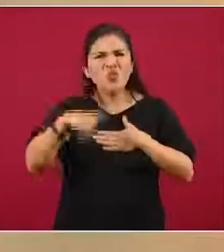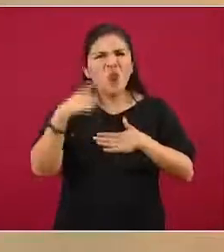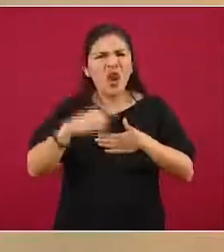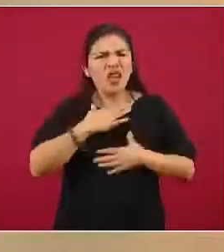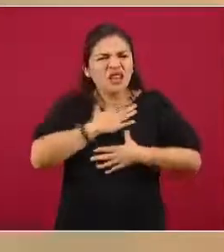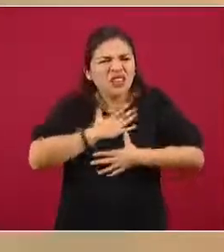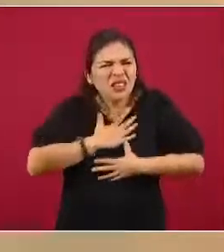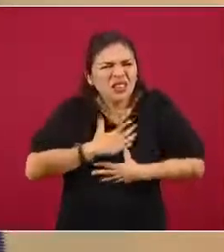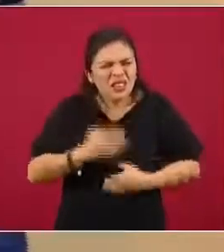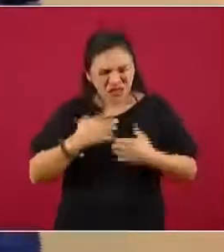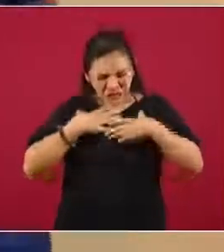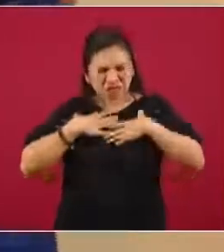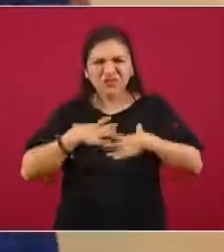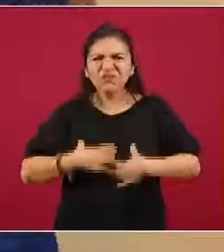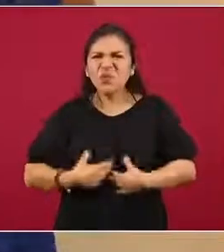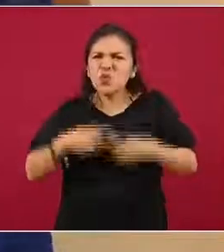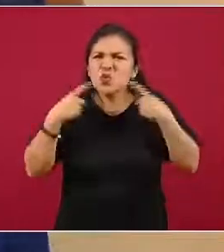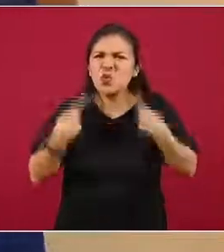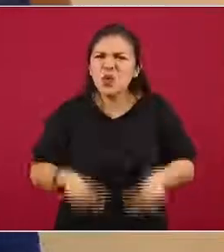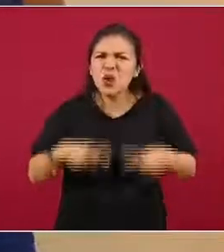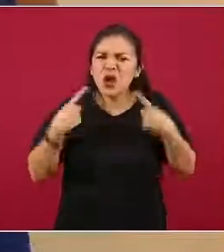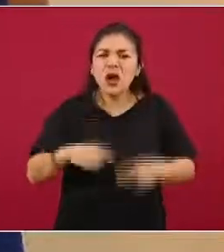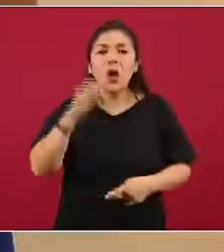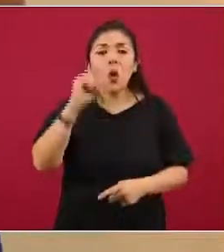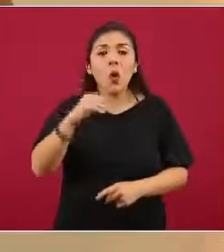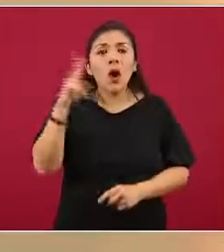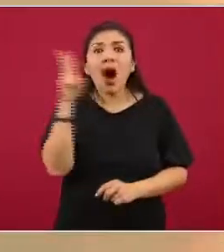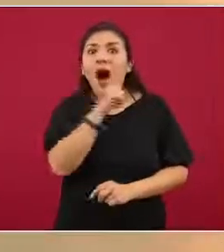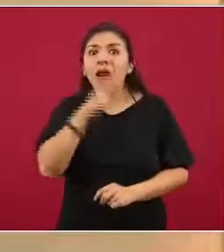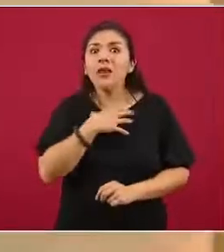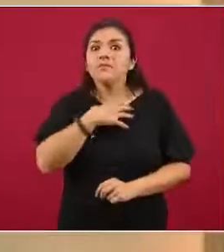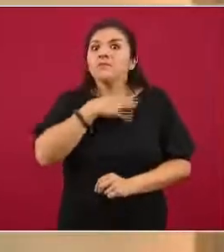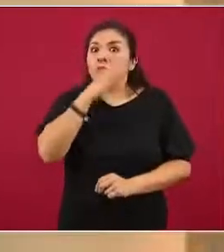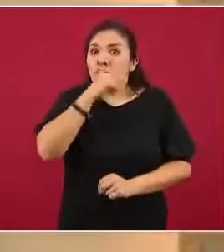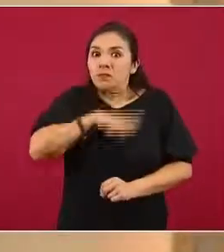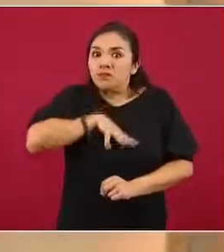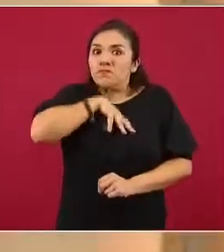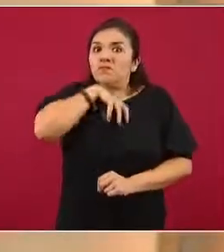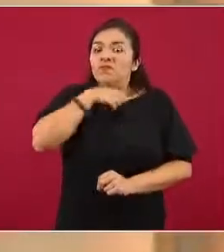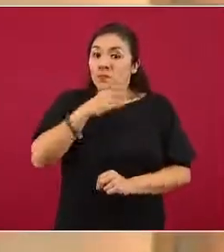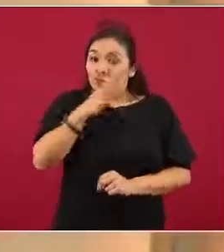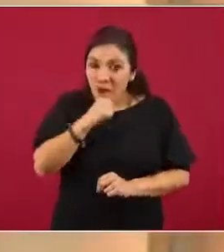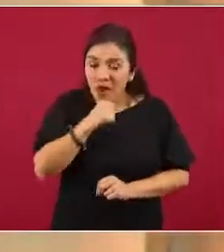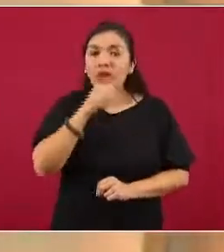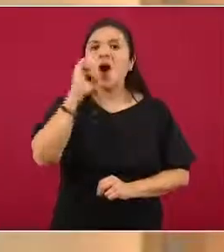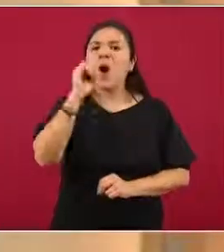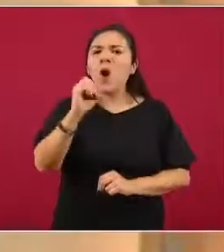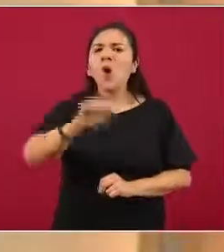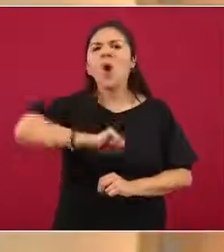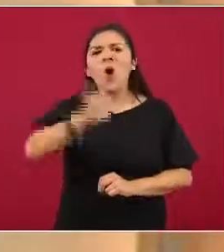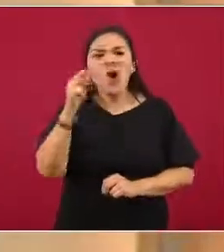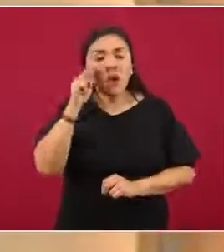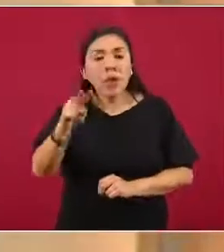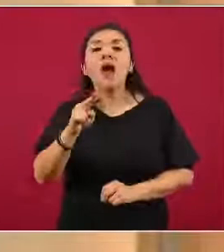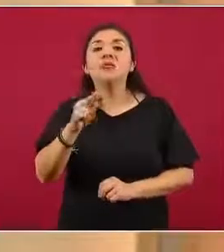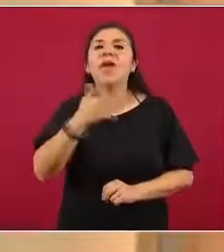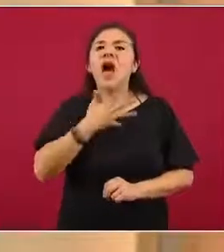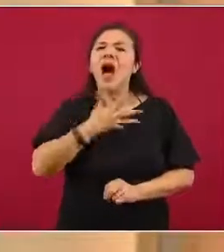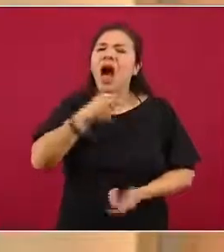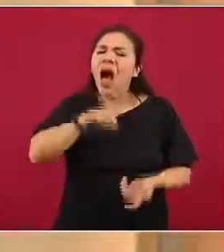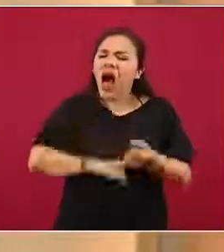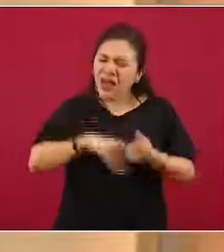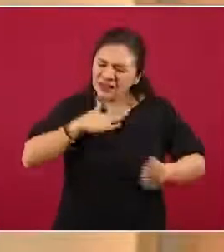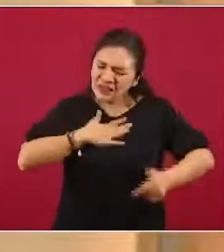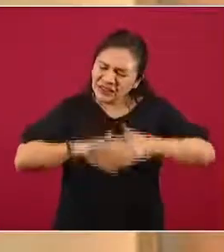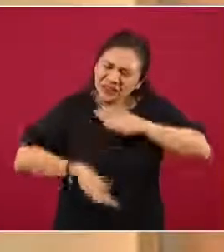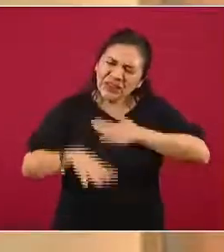torácico intenso, cuando empieza a faltar el aire. También hay algunos detalles en donde se puede ver que hay un cansancio